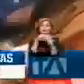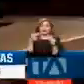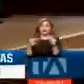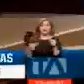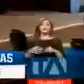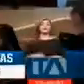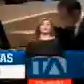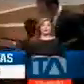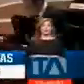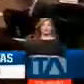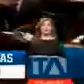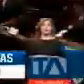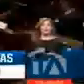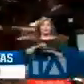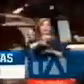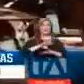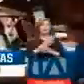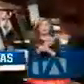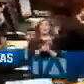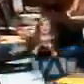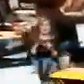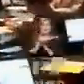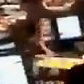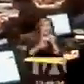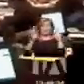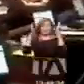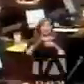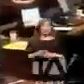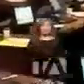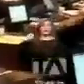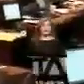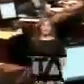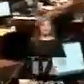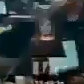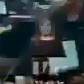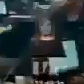renunció, y que ahora sale de la asamblea, también sin culpa. Dayana Monroy, 24 horas.